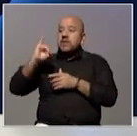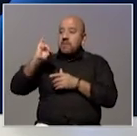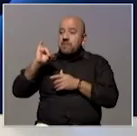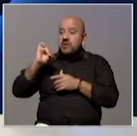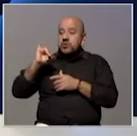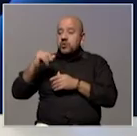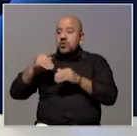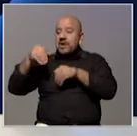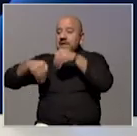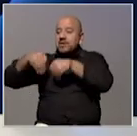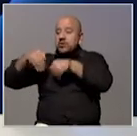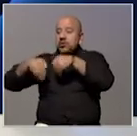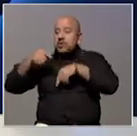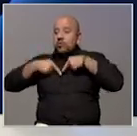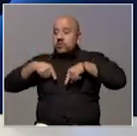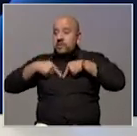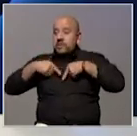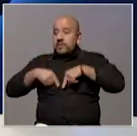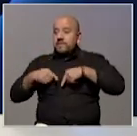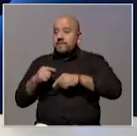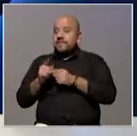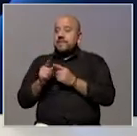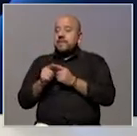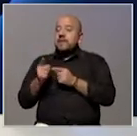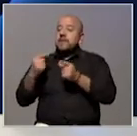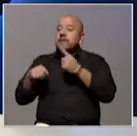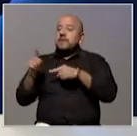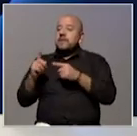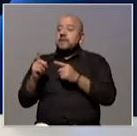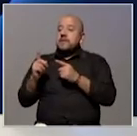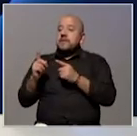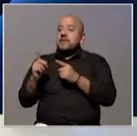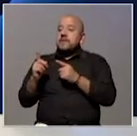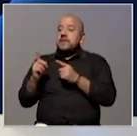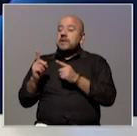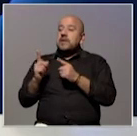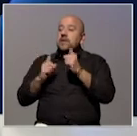municipales este tiene algunas comisiones este